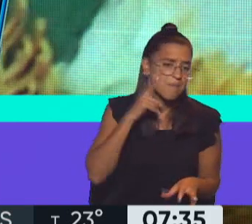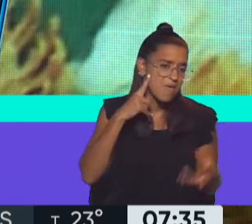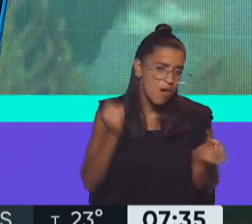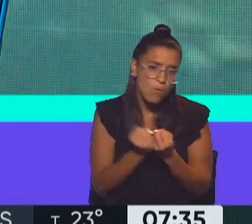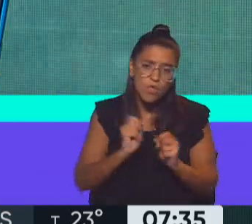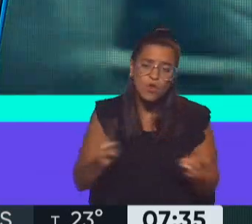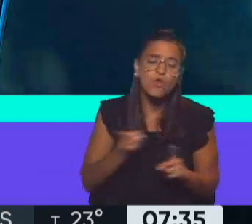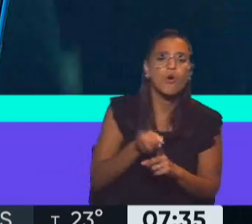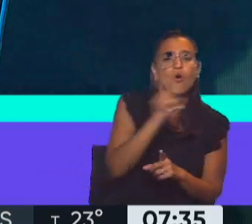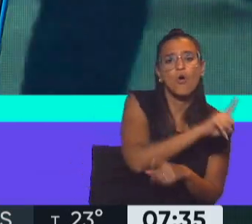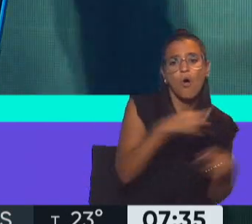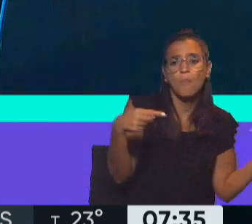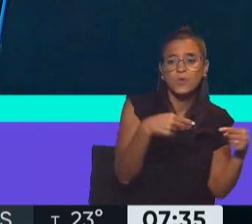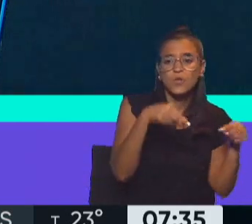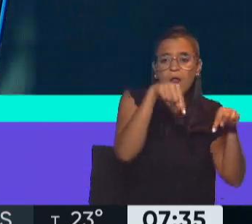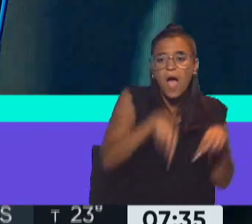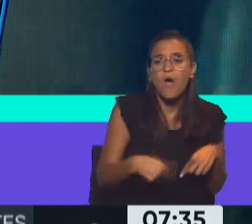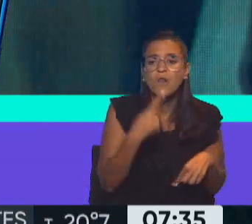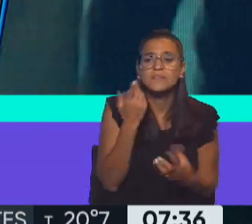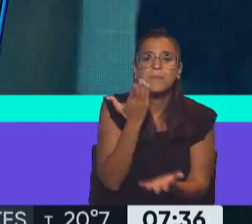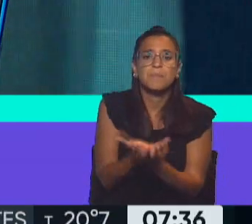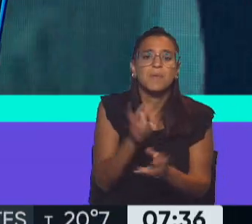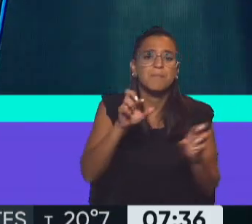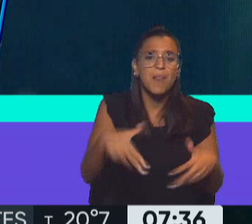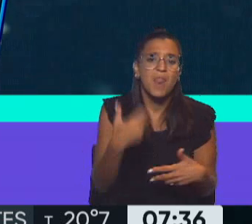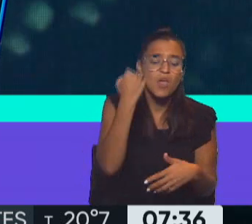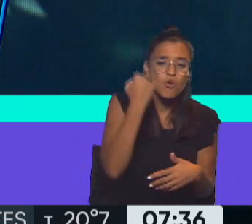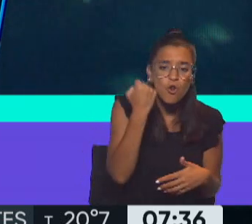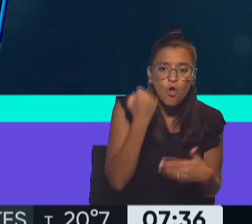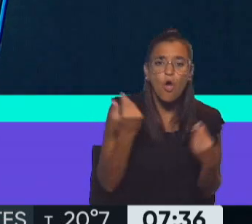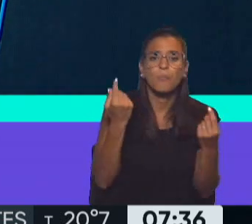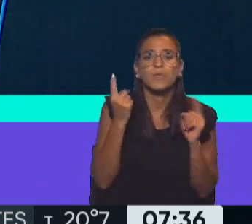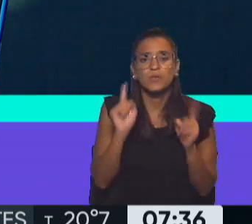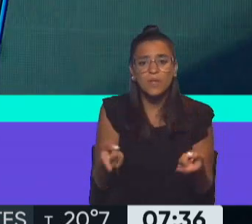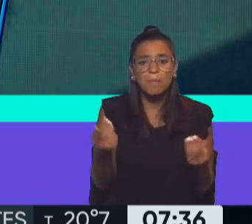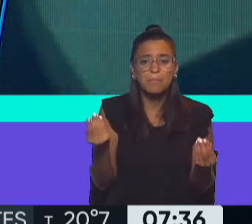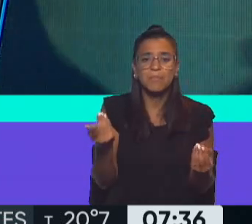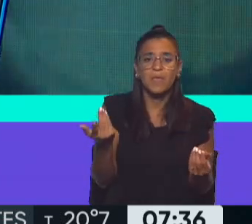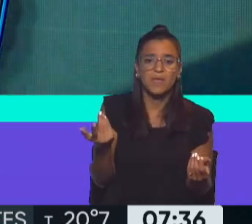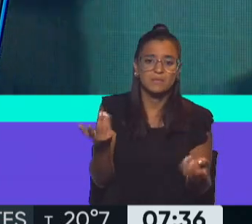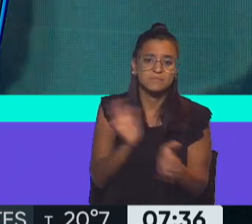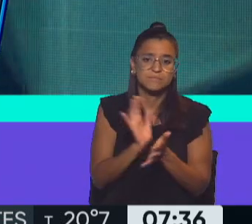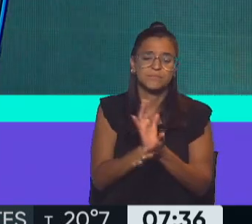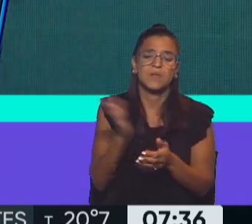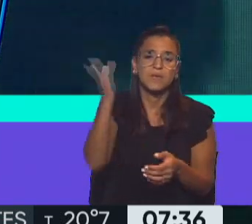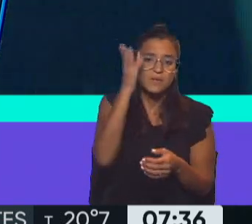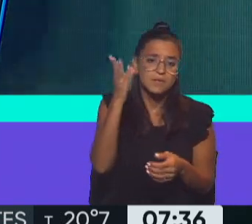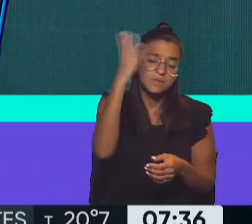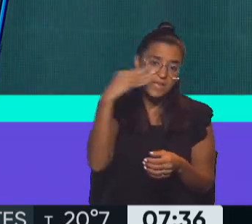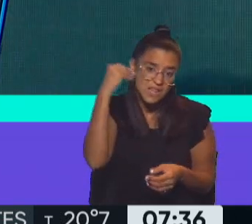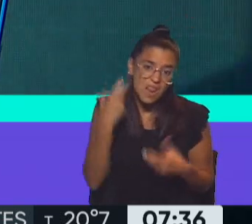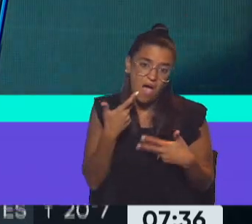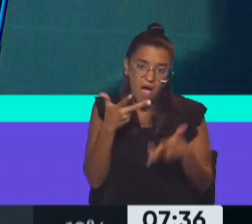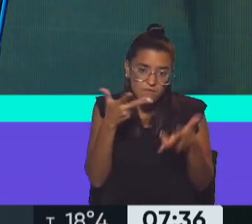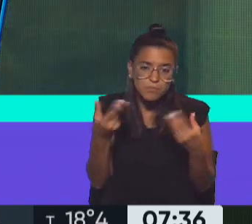La oposición que habla ahora de pidiendo un plan económico, bueno, también alguna referencia de Cristina Fernández de Kirchner. Digo, ¿esto